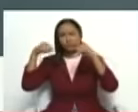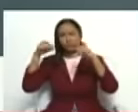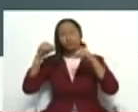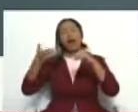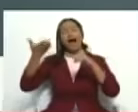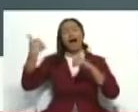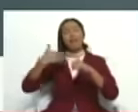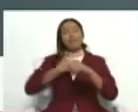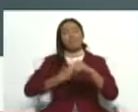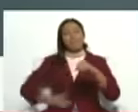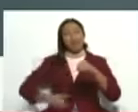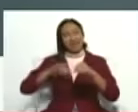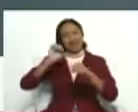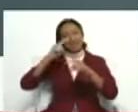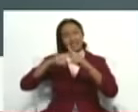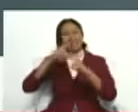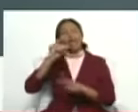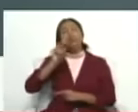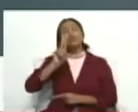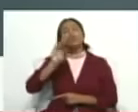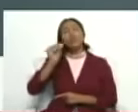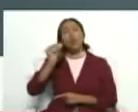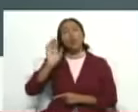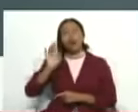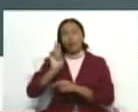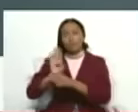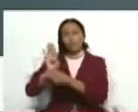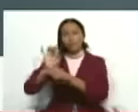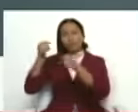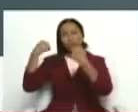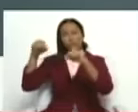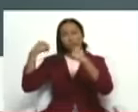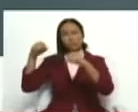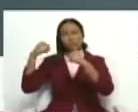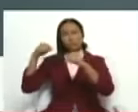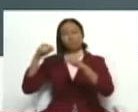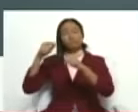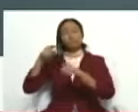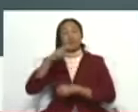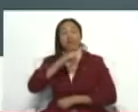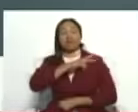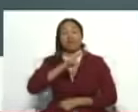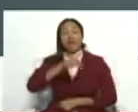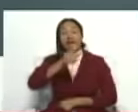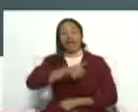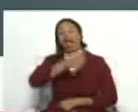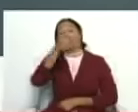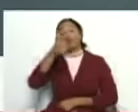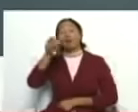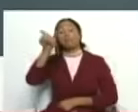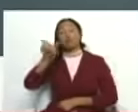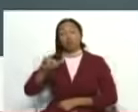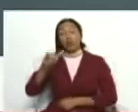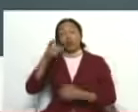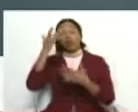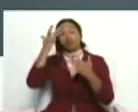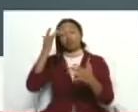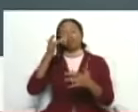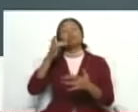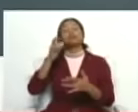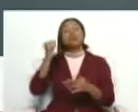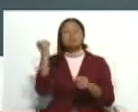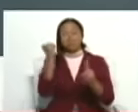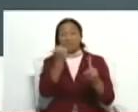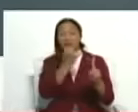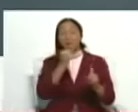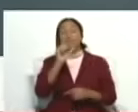momento, teniendo como jefe a un criminal traidor como Cliver Alcalá,